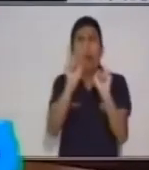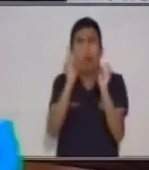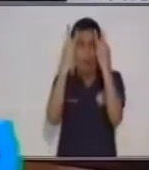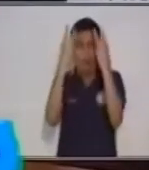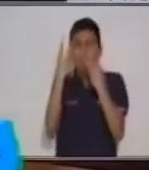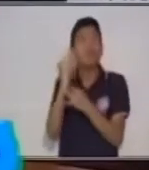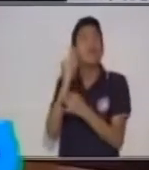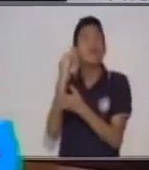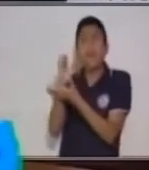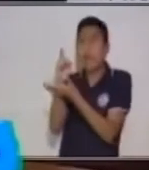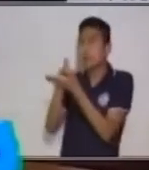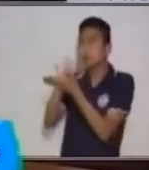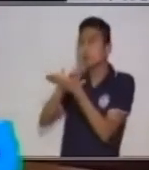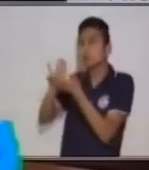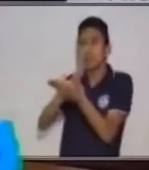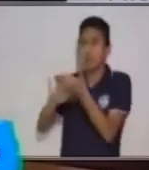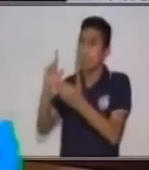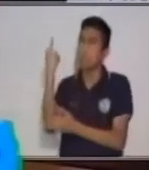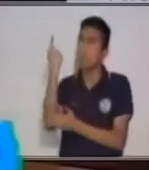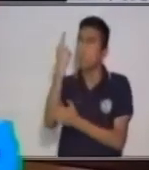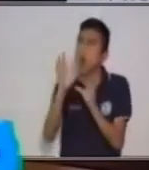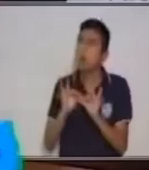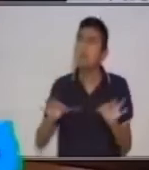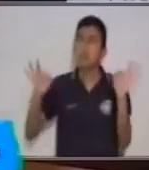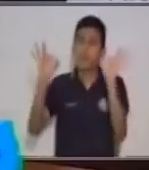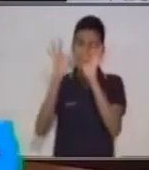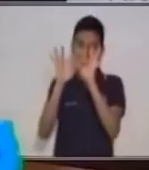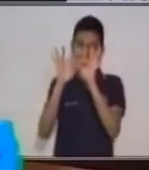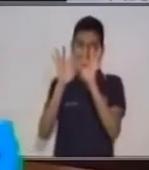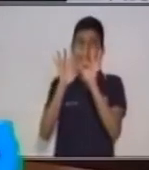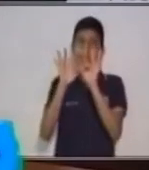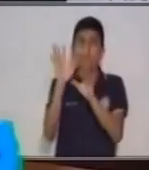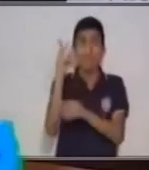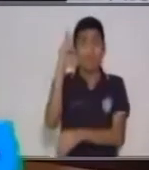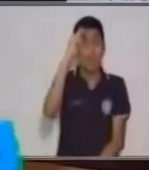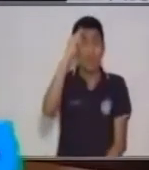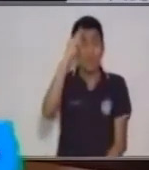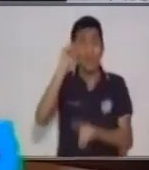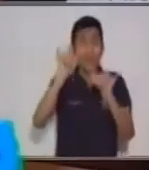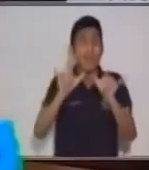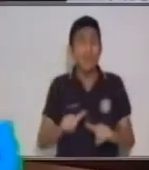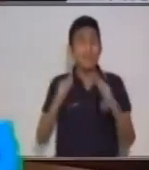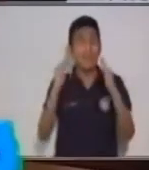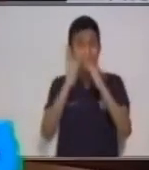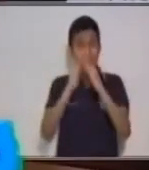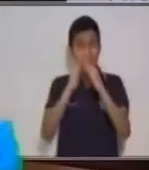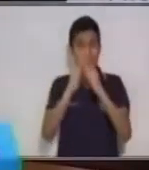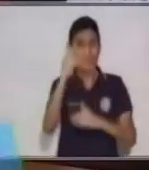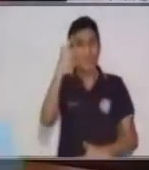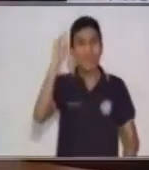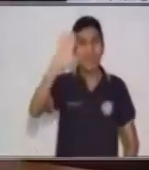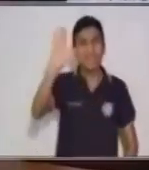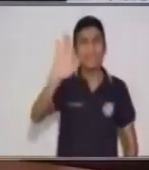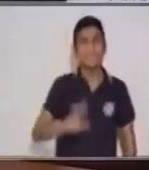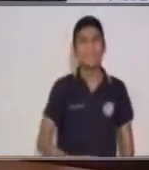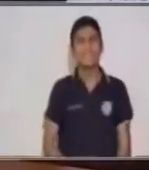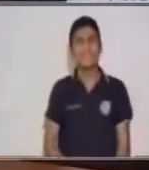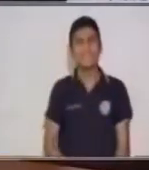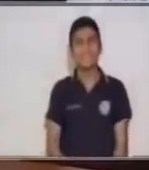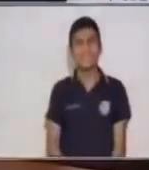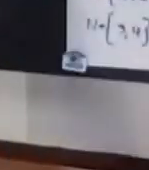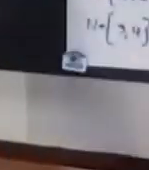gel antibacterial, que es lo más importante. Y recuerda, quédate en casa. ¡Hasta la próxima!